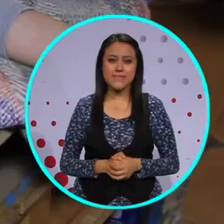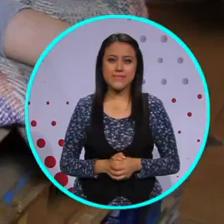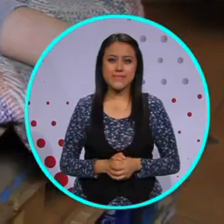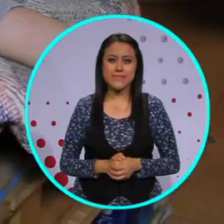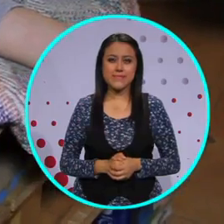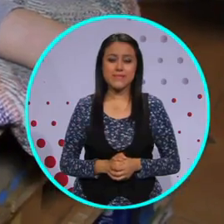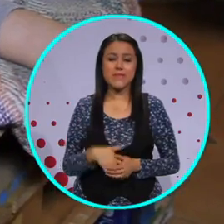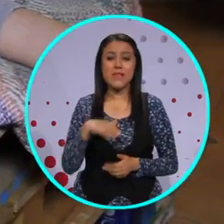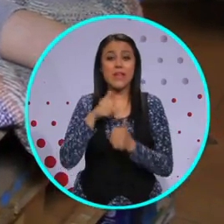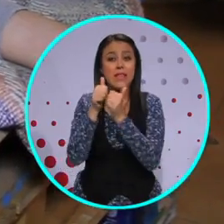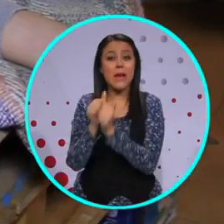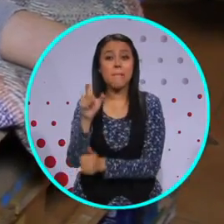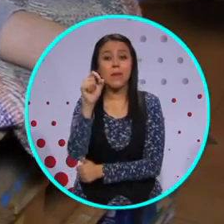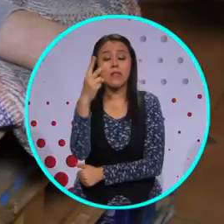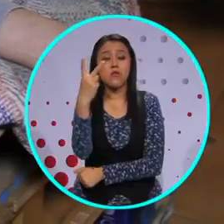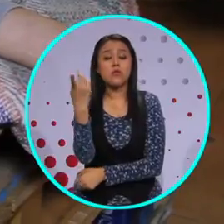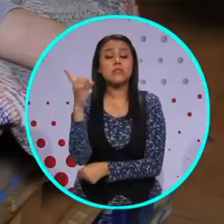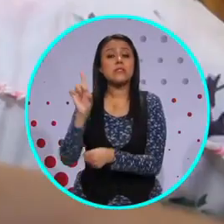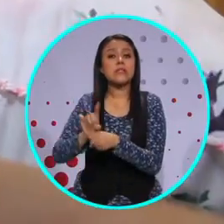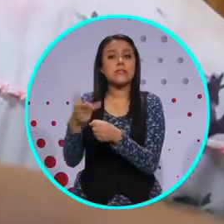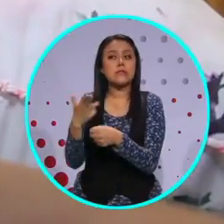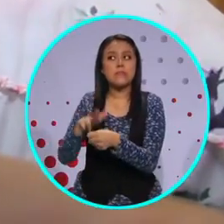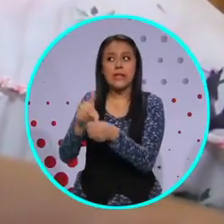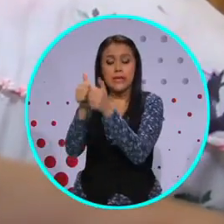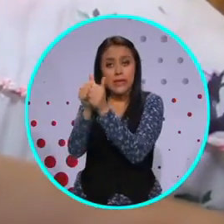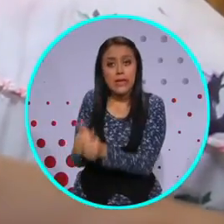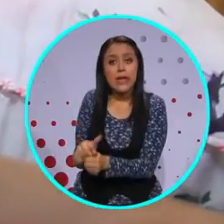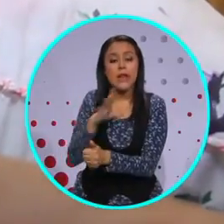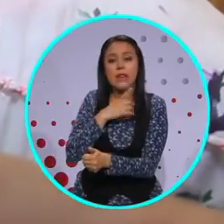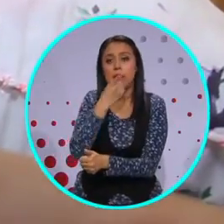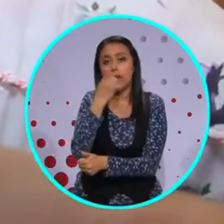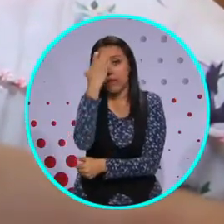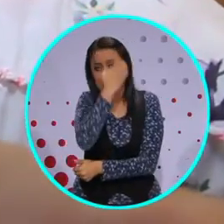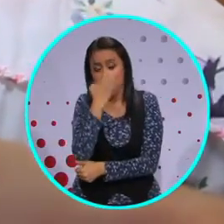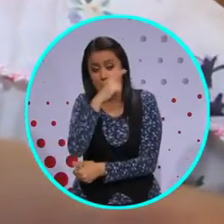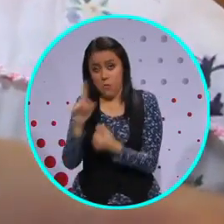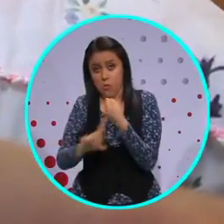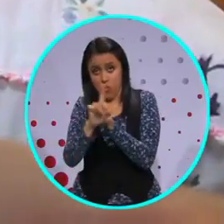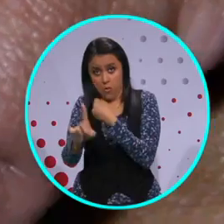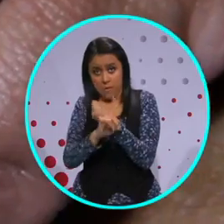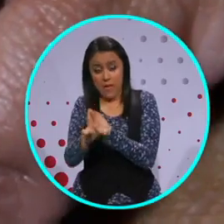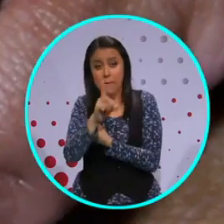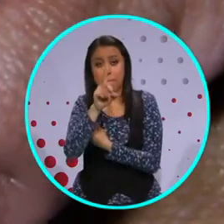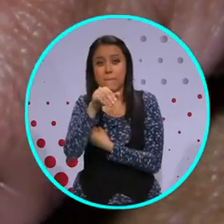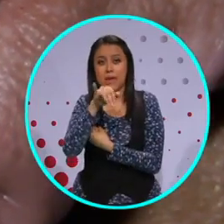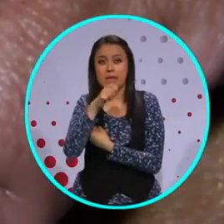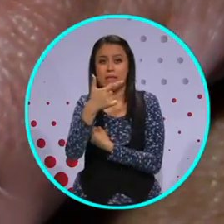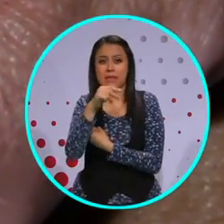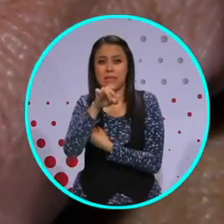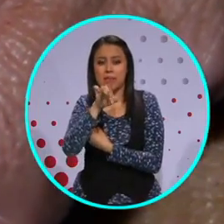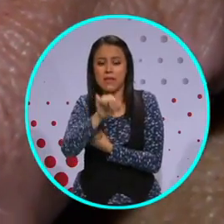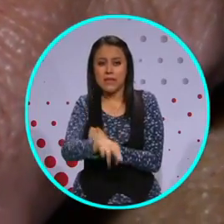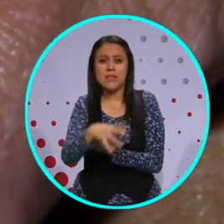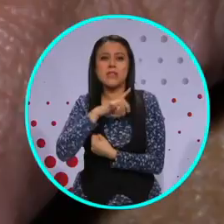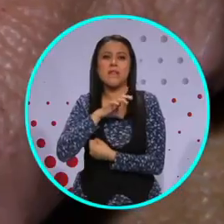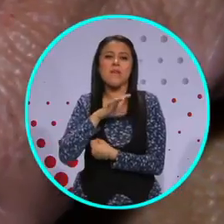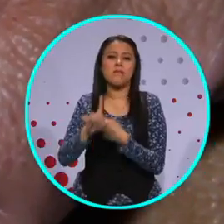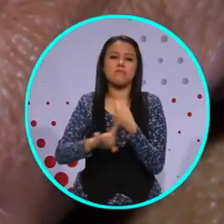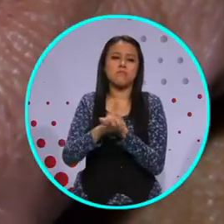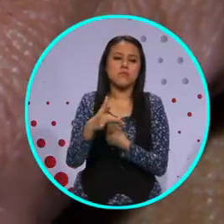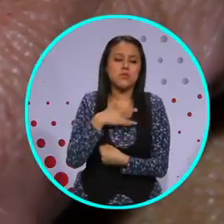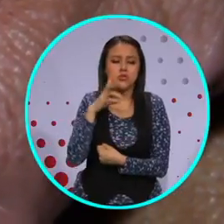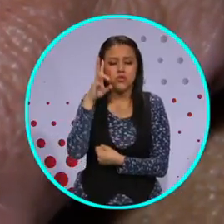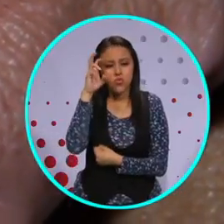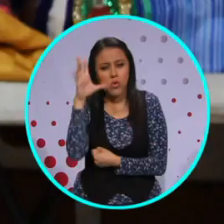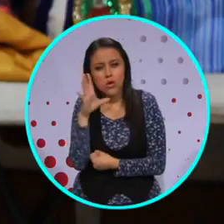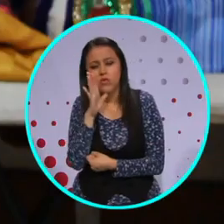permaneció 22 días hospitalizado el diagnóstico meningitis bacteriana las secuelas padecer de somnolencia y no